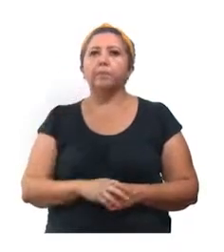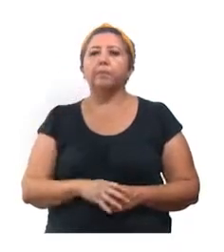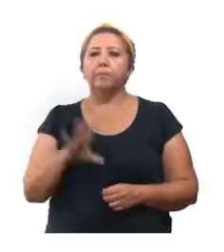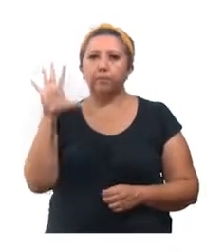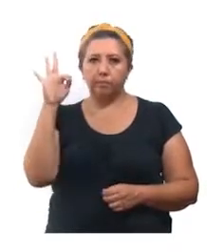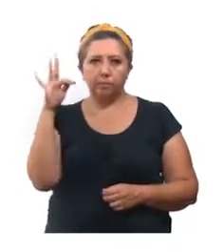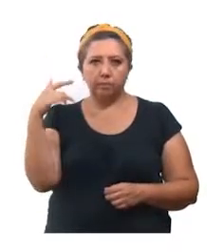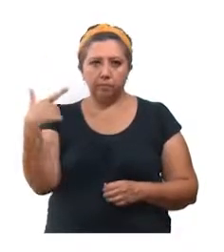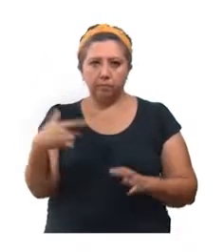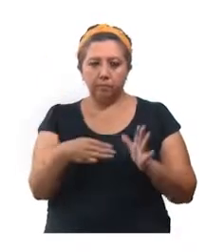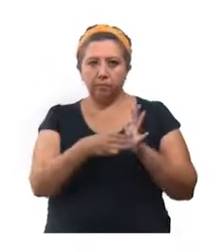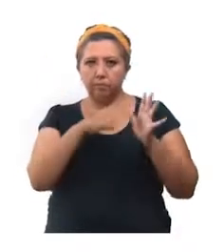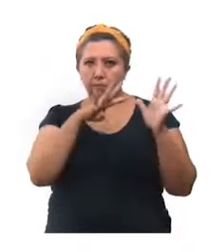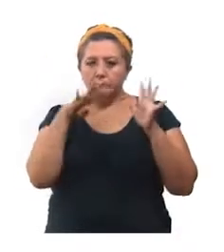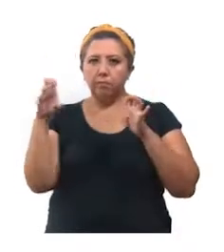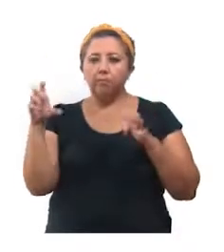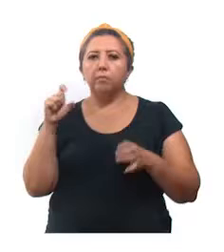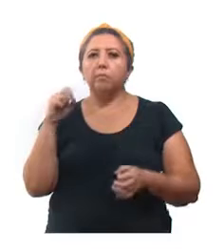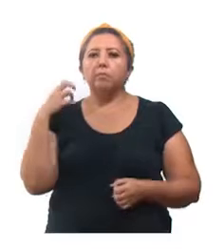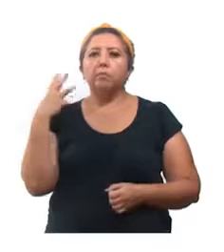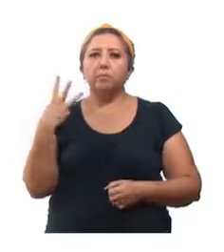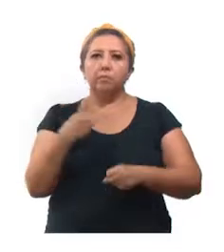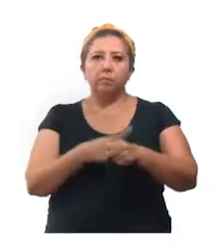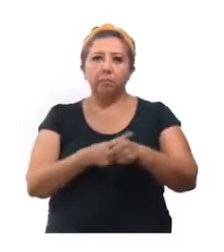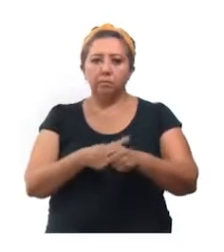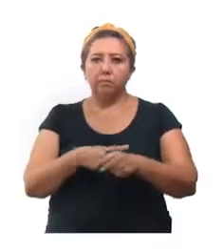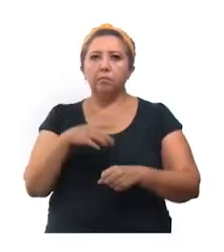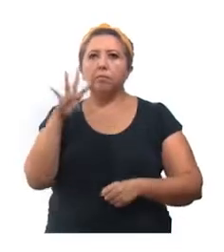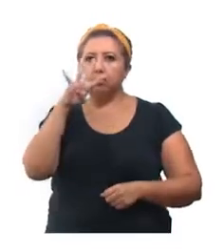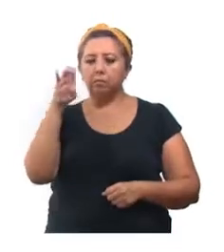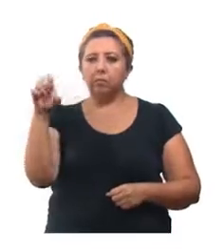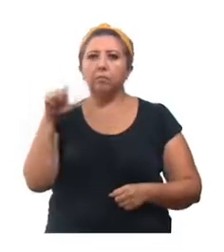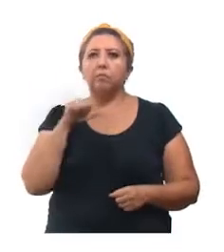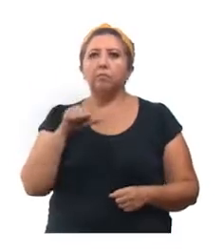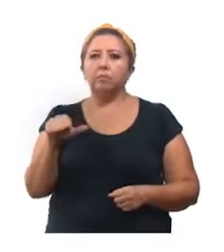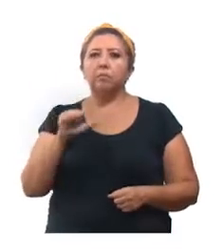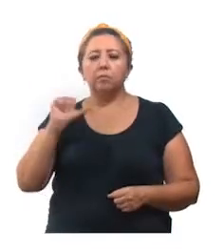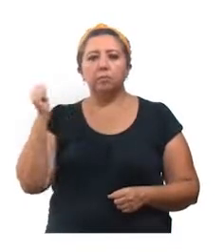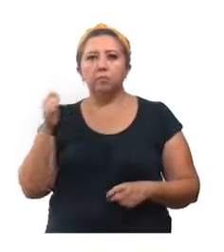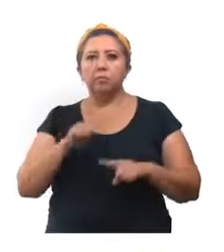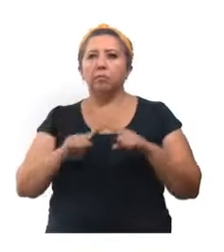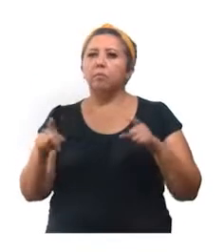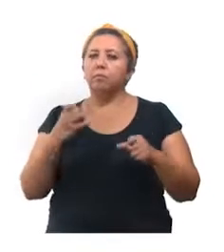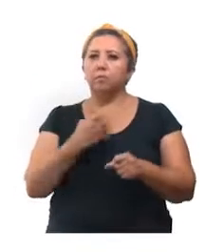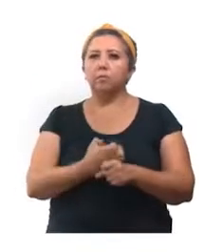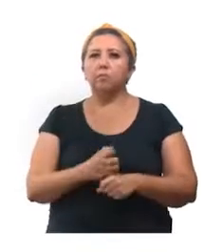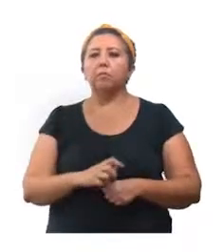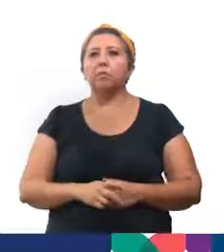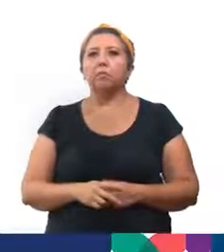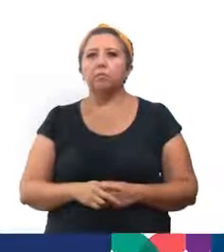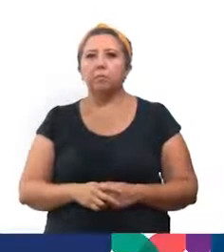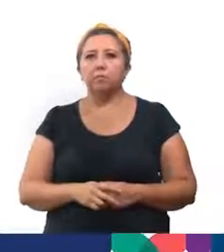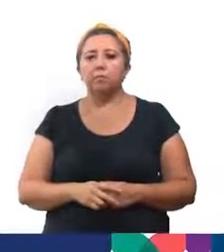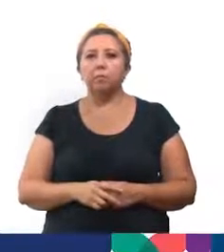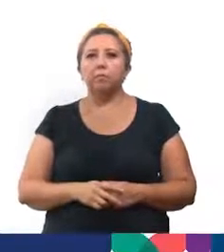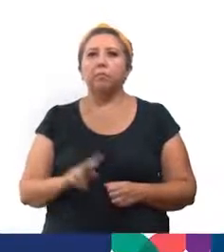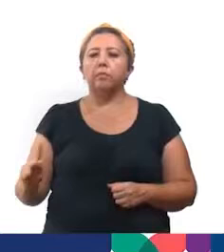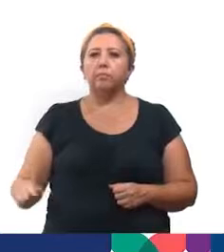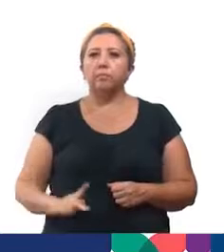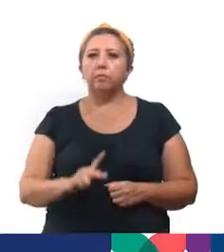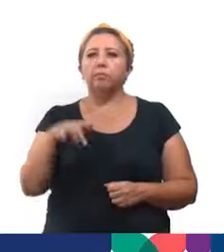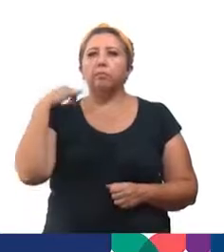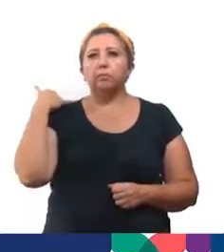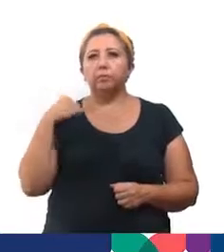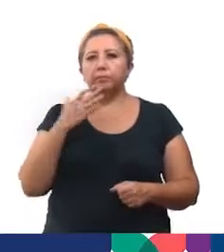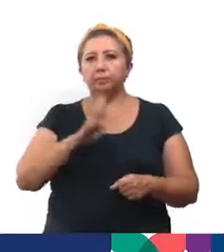los 47.923 casos positivos, 416 son de otro país u otro estado. Los municipios